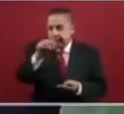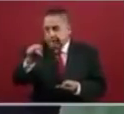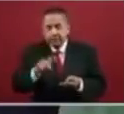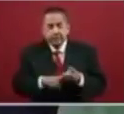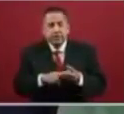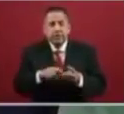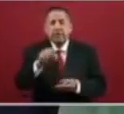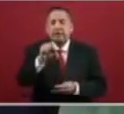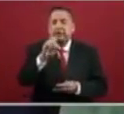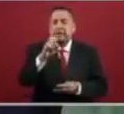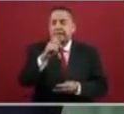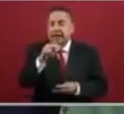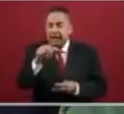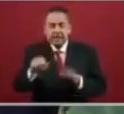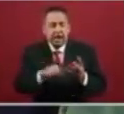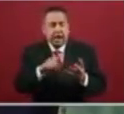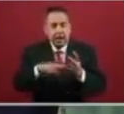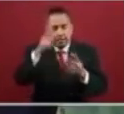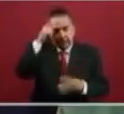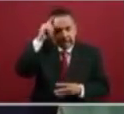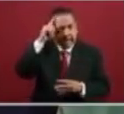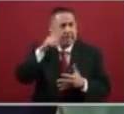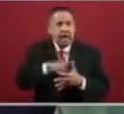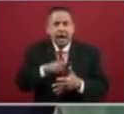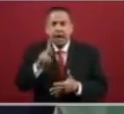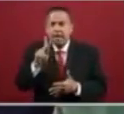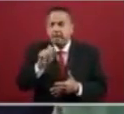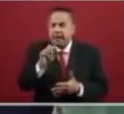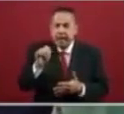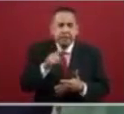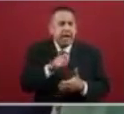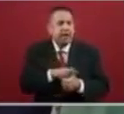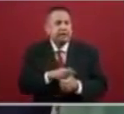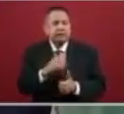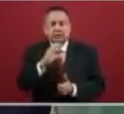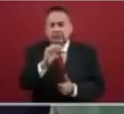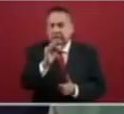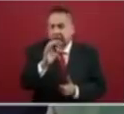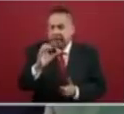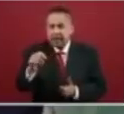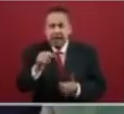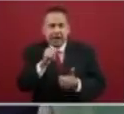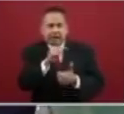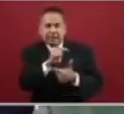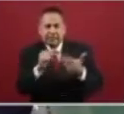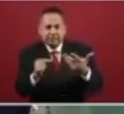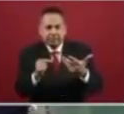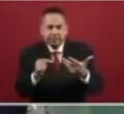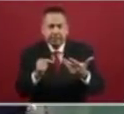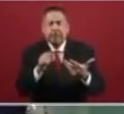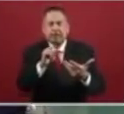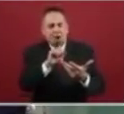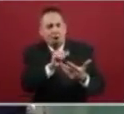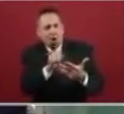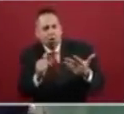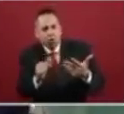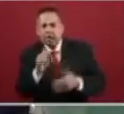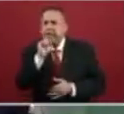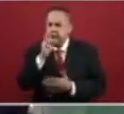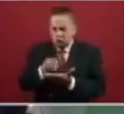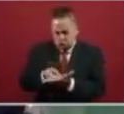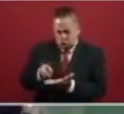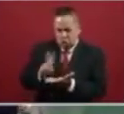Defensa Nacional, de Marina, de Pemex, de la Comisión Federal de Electricidad y a otros